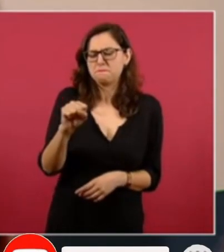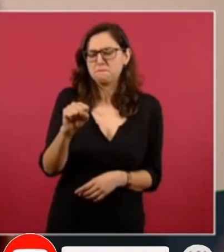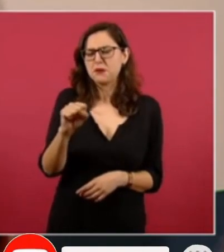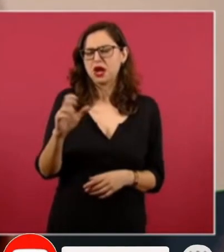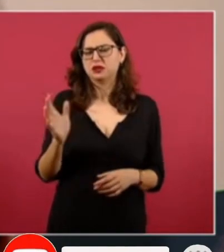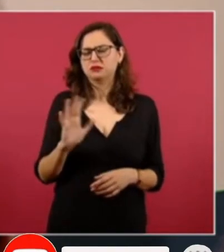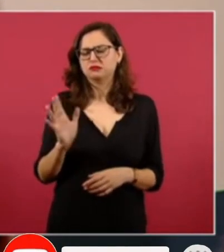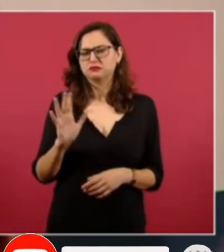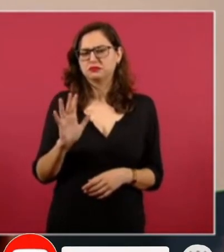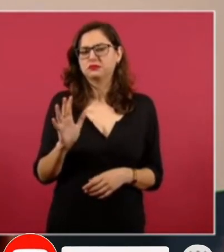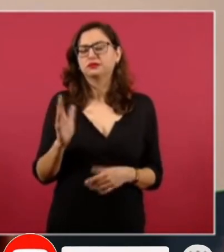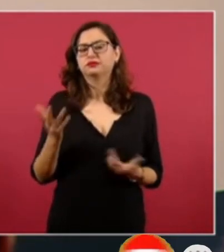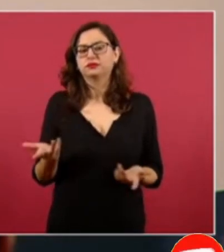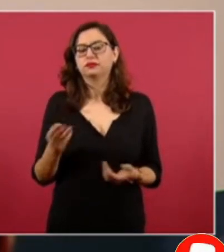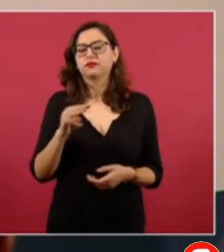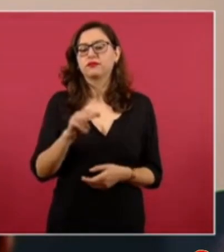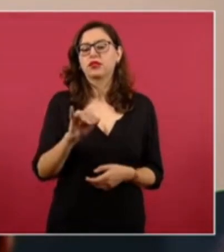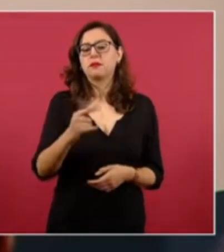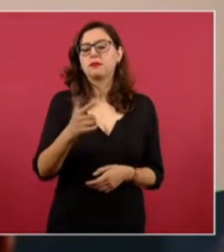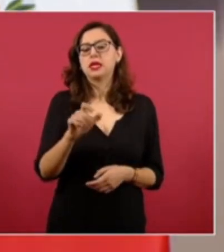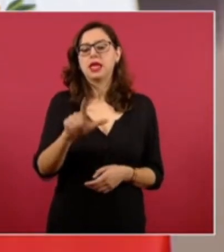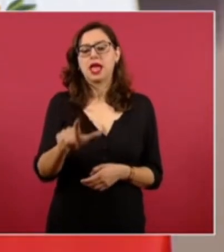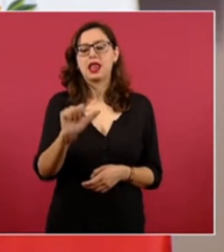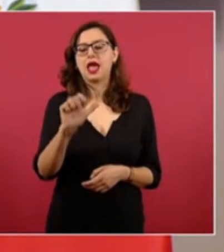Miguel Alemán Nieto